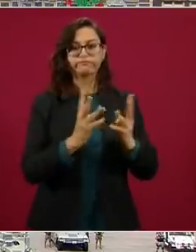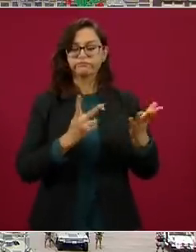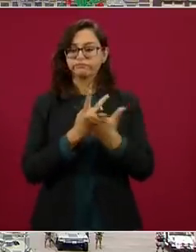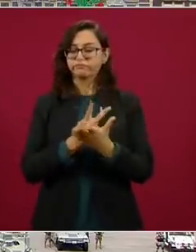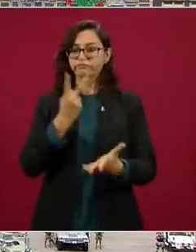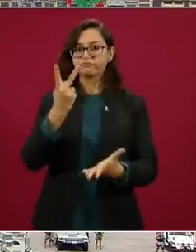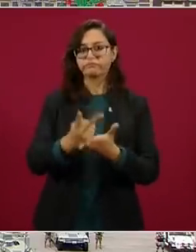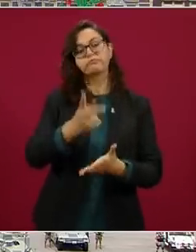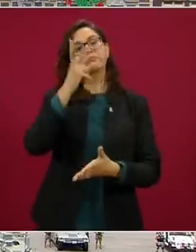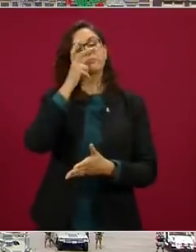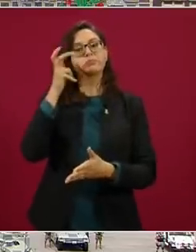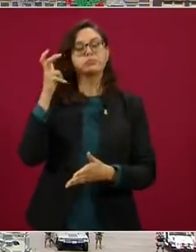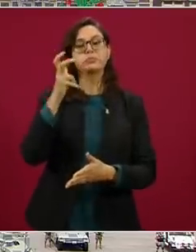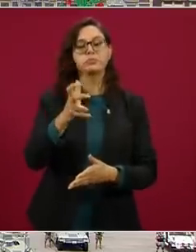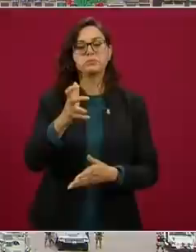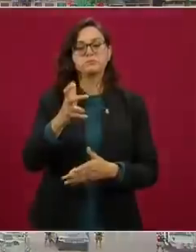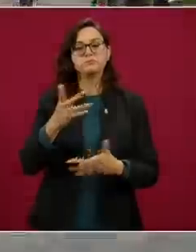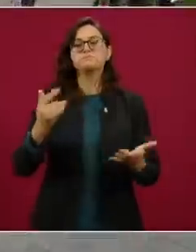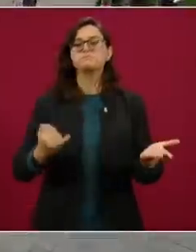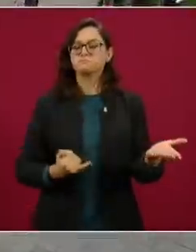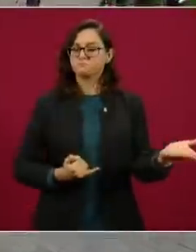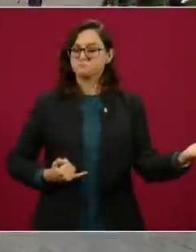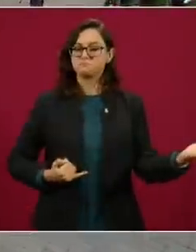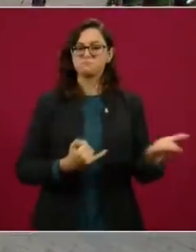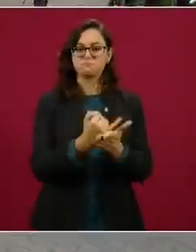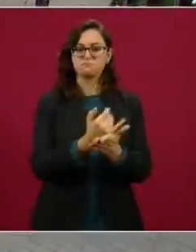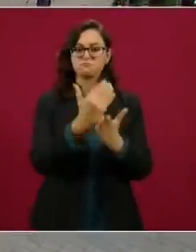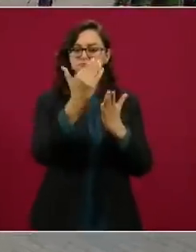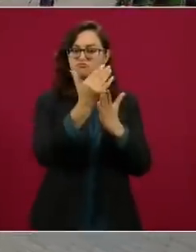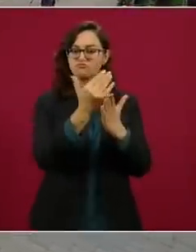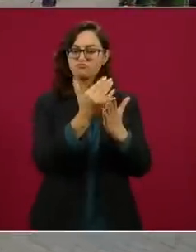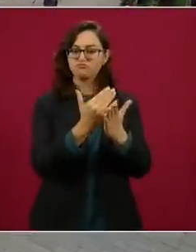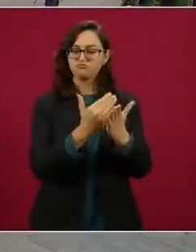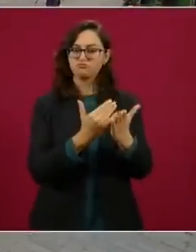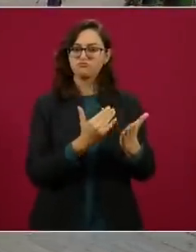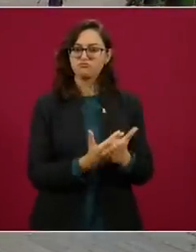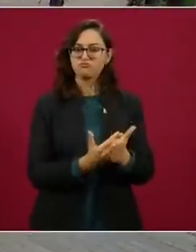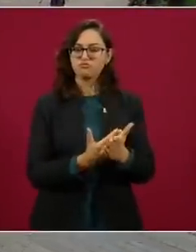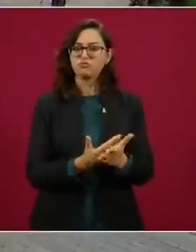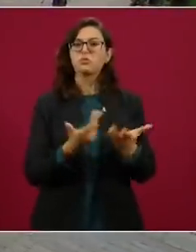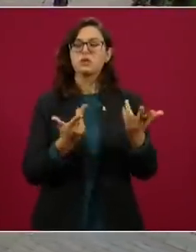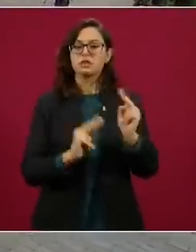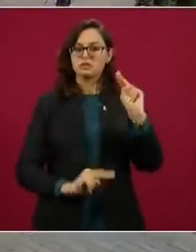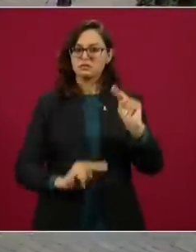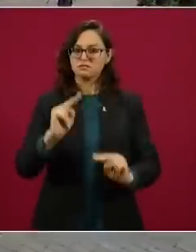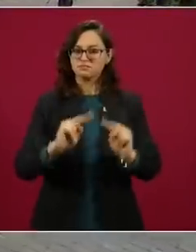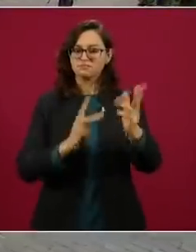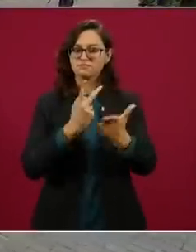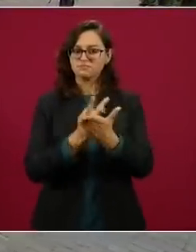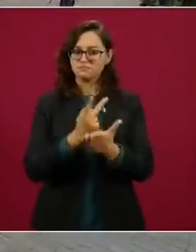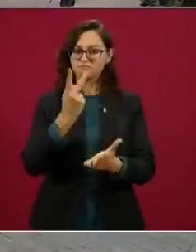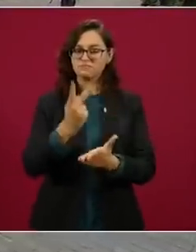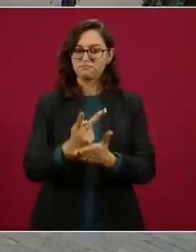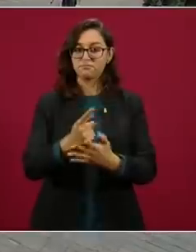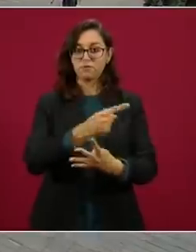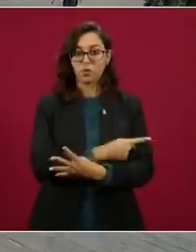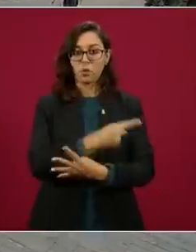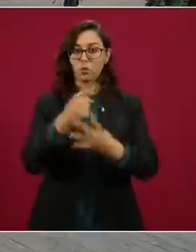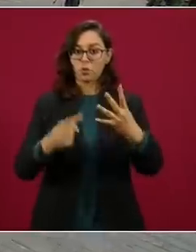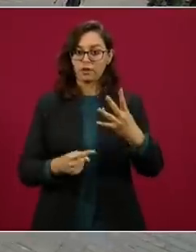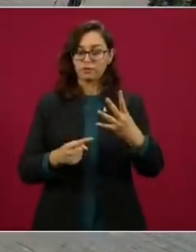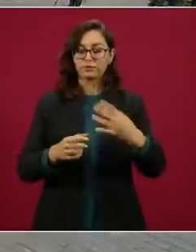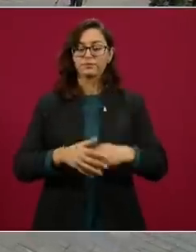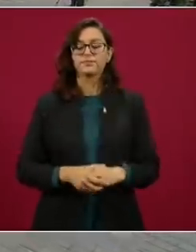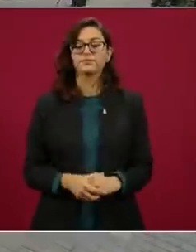'miguel hidalgo' estableció dentro de sus bases los grados de la condecoración siendo 4